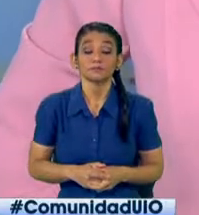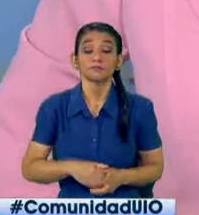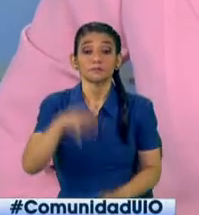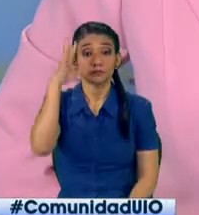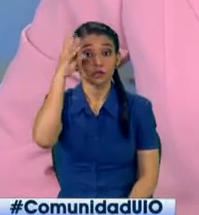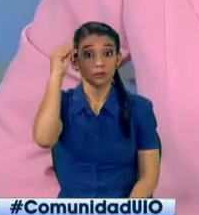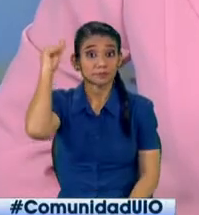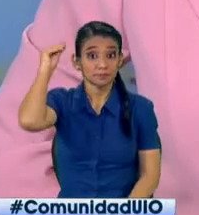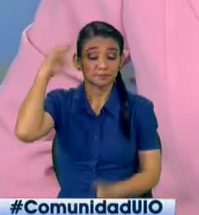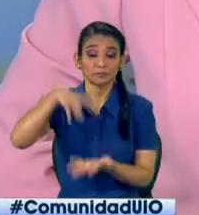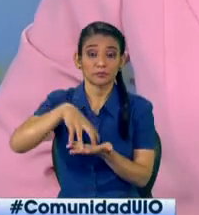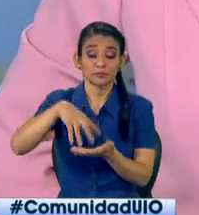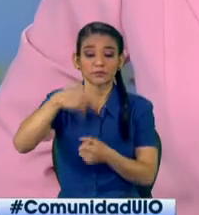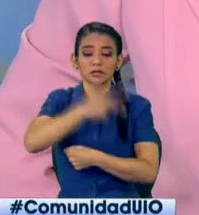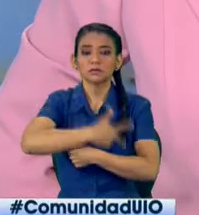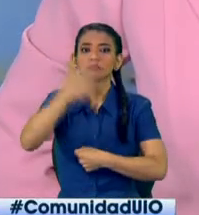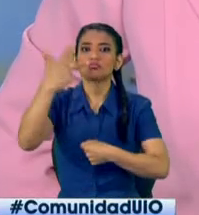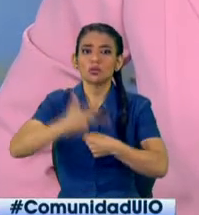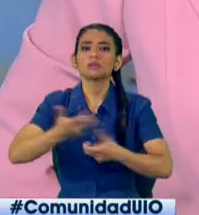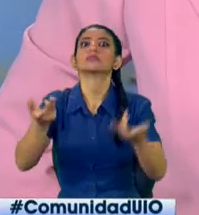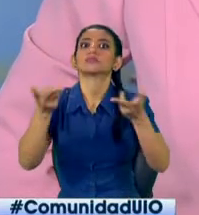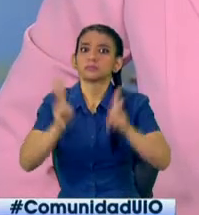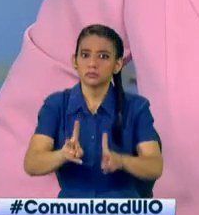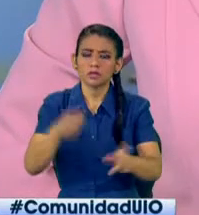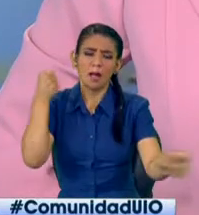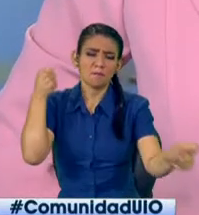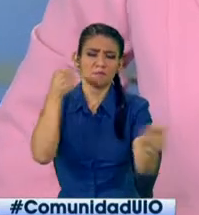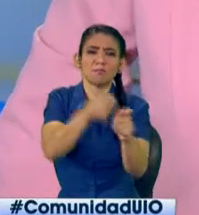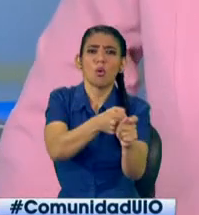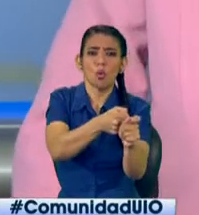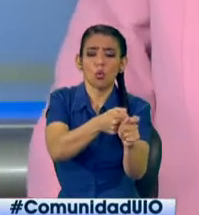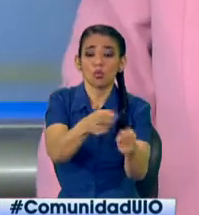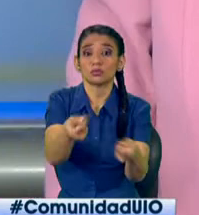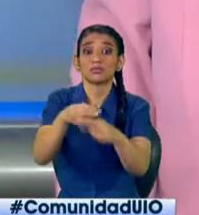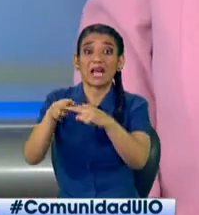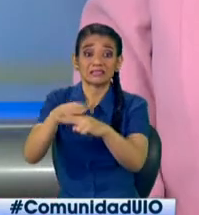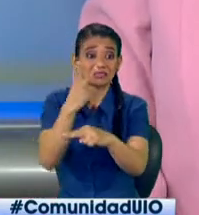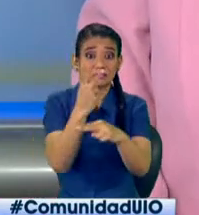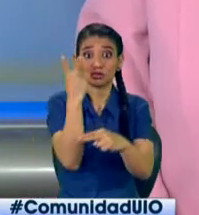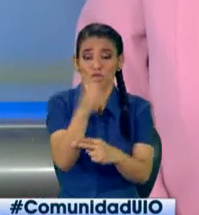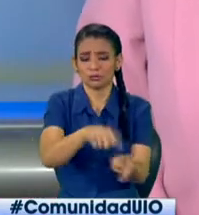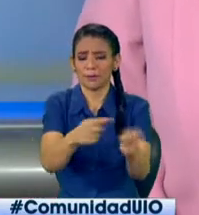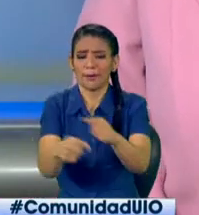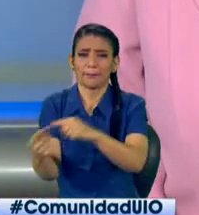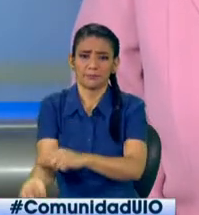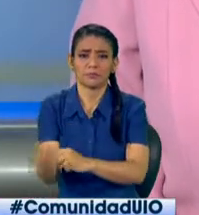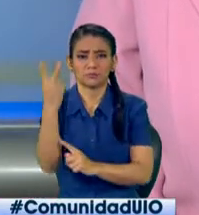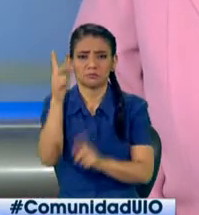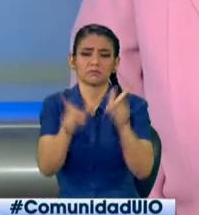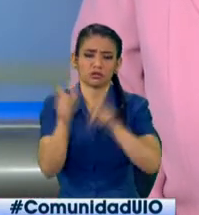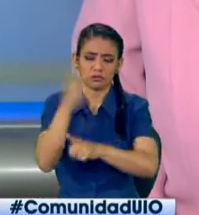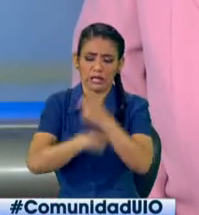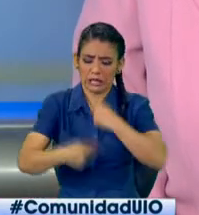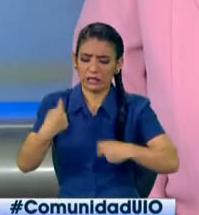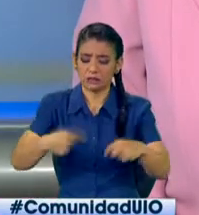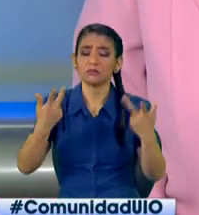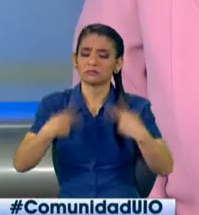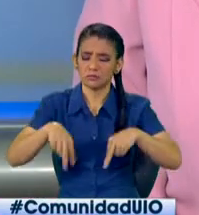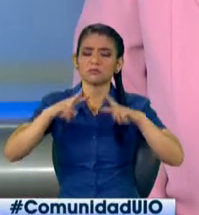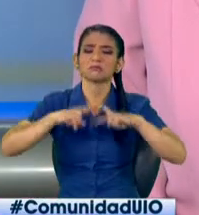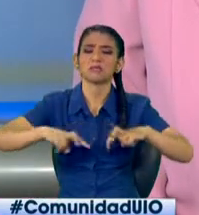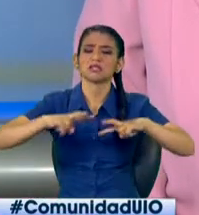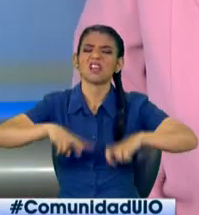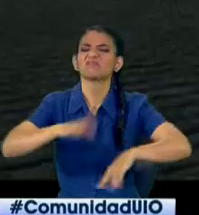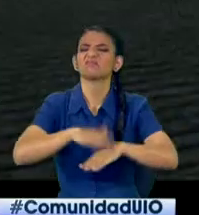En Riobamba, Chimborazo, tres personas quedaron heridas tras un aparatoso choque y volcamiento de dos taxis. Personal de tránsito se encuentra investigando las causas del mencionado